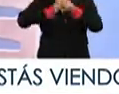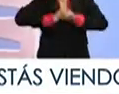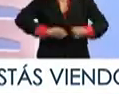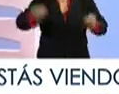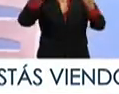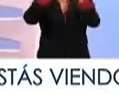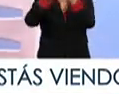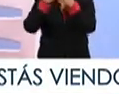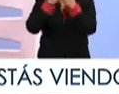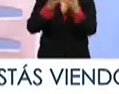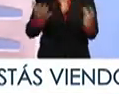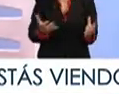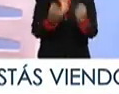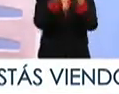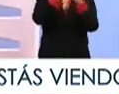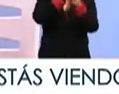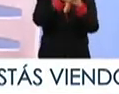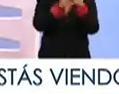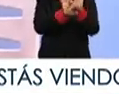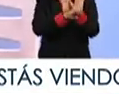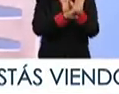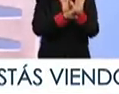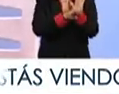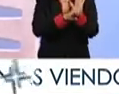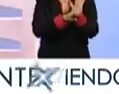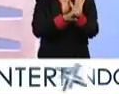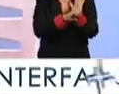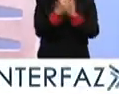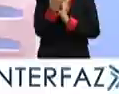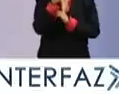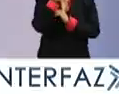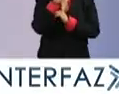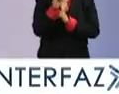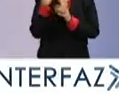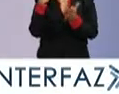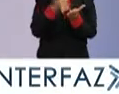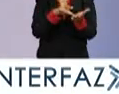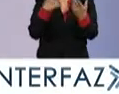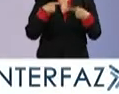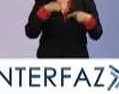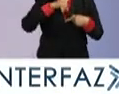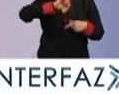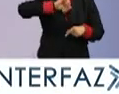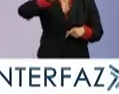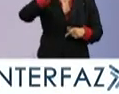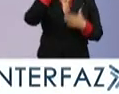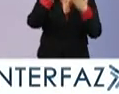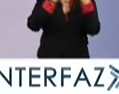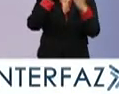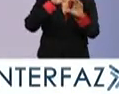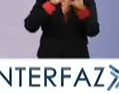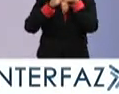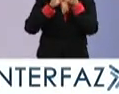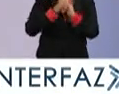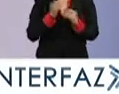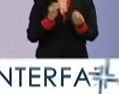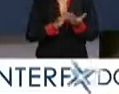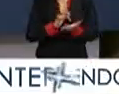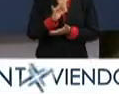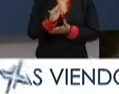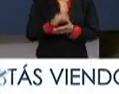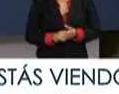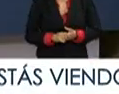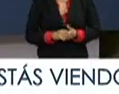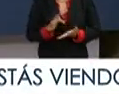información, rescatar la ética y, por así supuesto, pues apoyar a los profesionales de la comunicación. Muchísimas